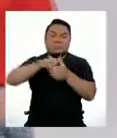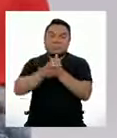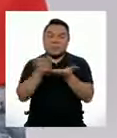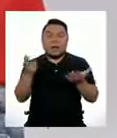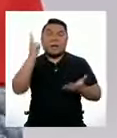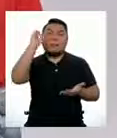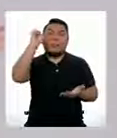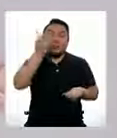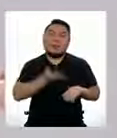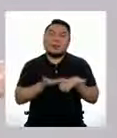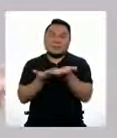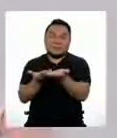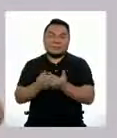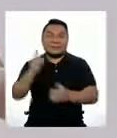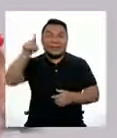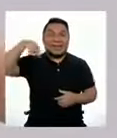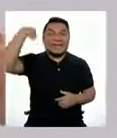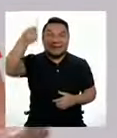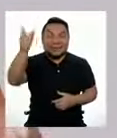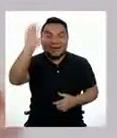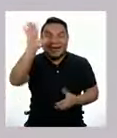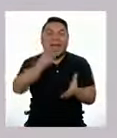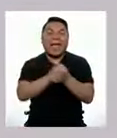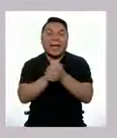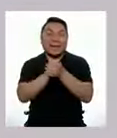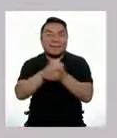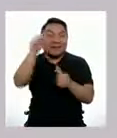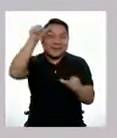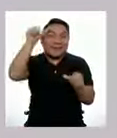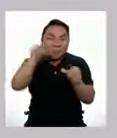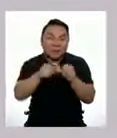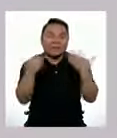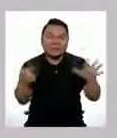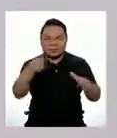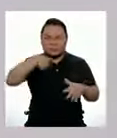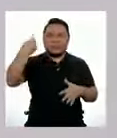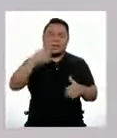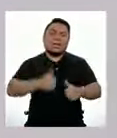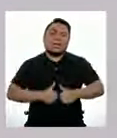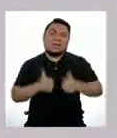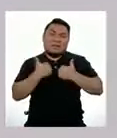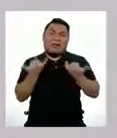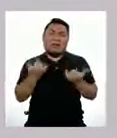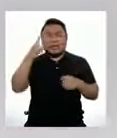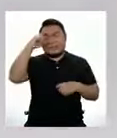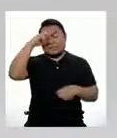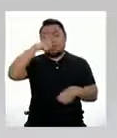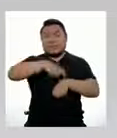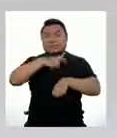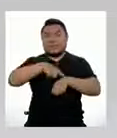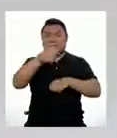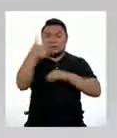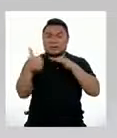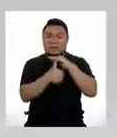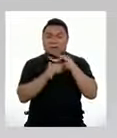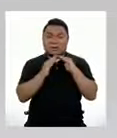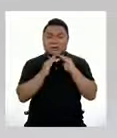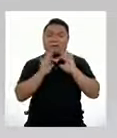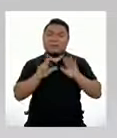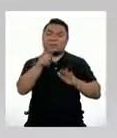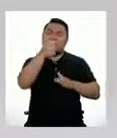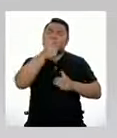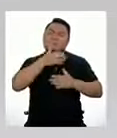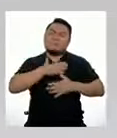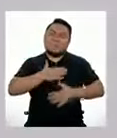compañeras, maestros y maestras. Hasta la próxima, amigos y amigas, y recuerden que estamos viviendo momentos complicados, así que solamente tenemos que